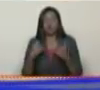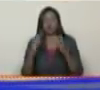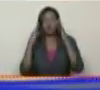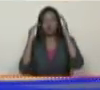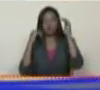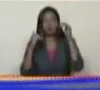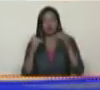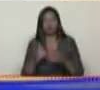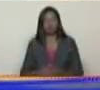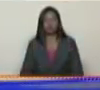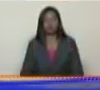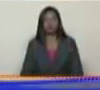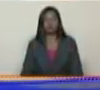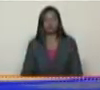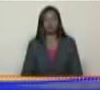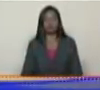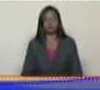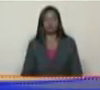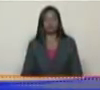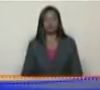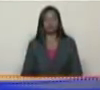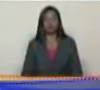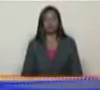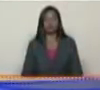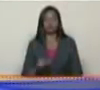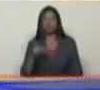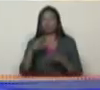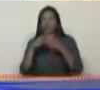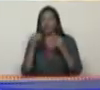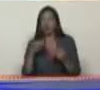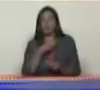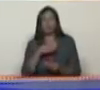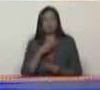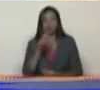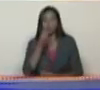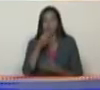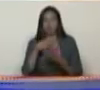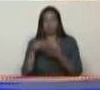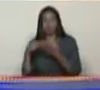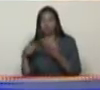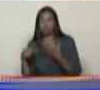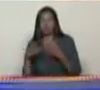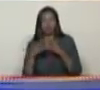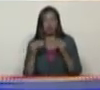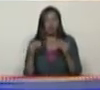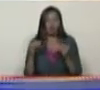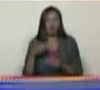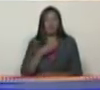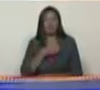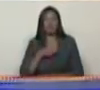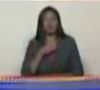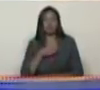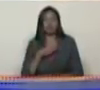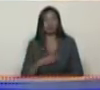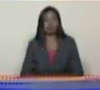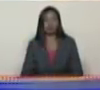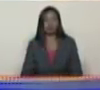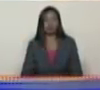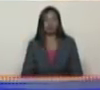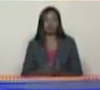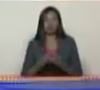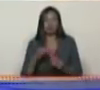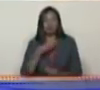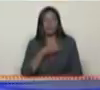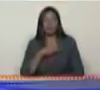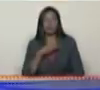medicina. ¿Ah? Ahí está todo, la misión de alimentación, todo. ¿Eh? Ahí está la misión